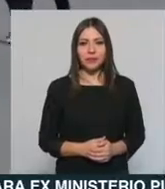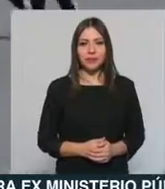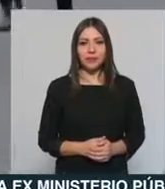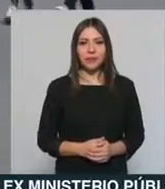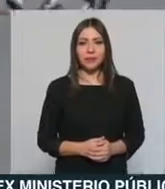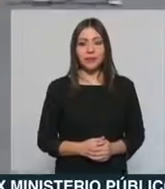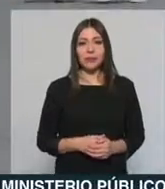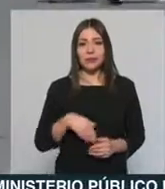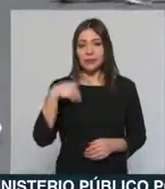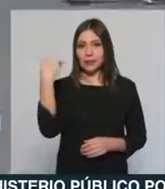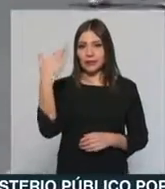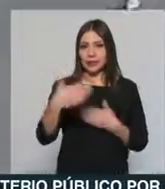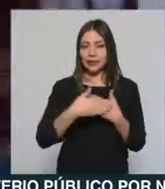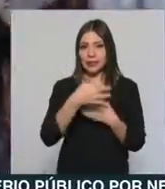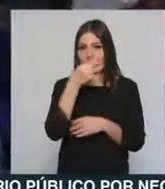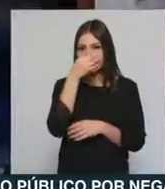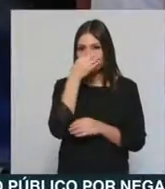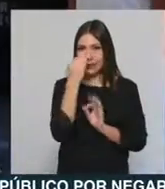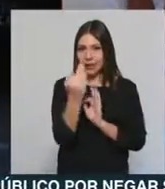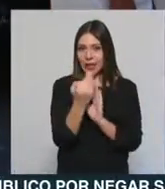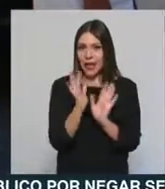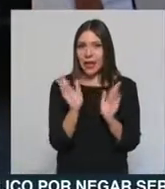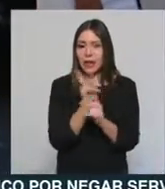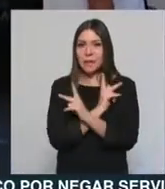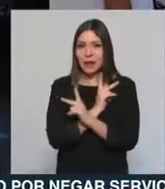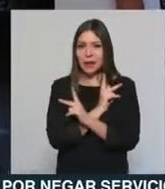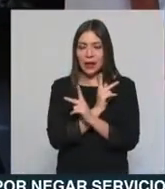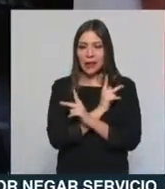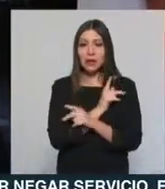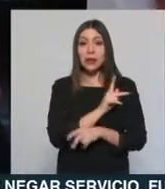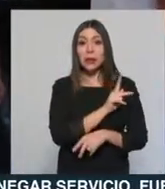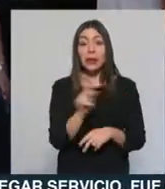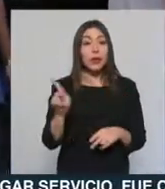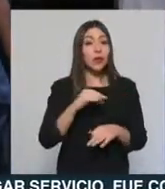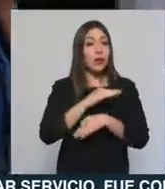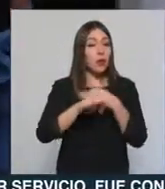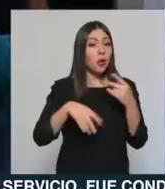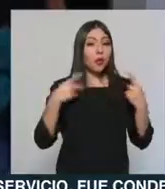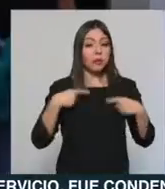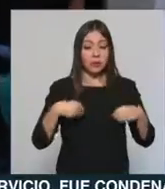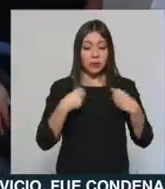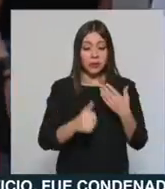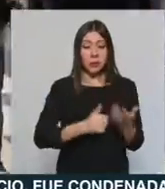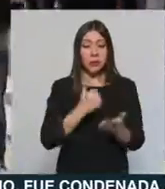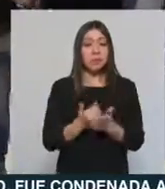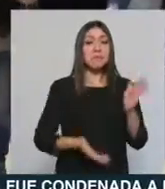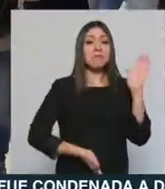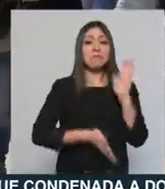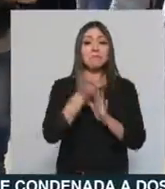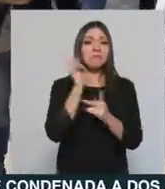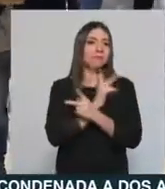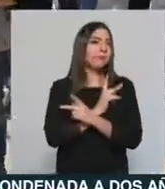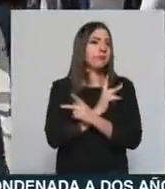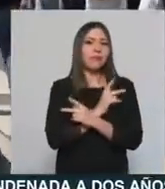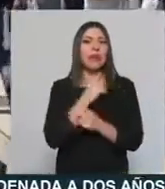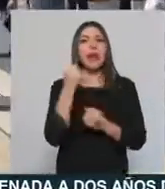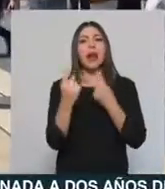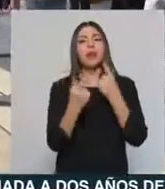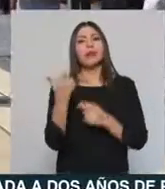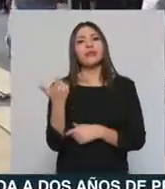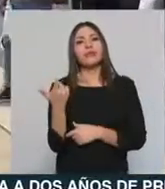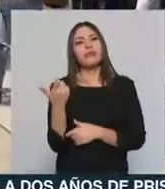Ya se acercan las vacaciones, pero no todos los capitalinos podrán disfrutarlas en esta Semana Santa. Algunos por falta de